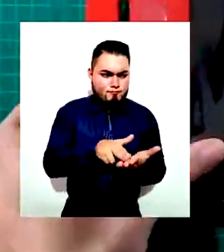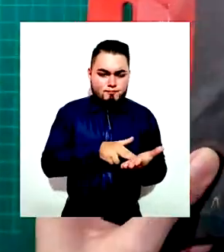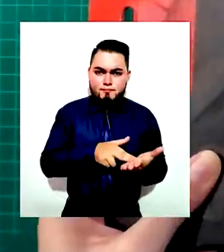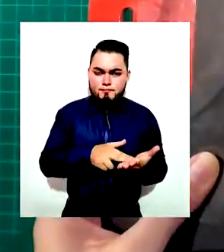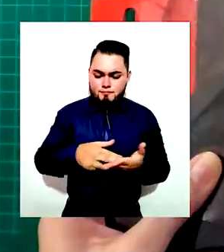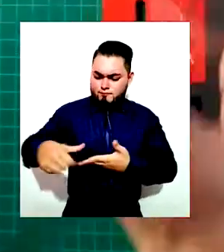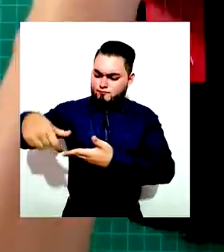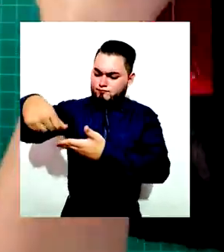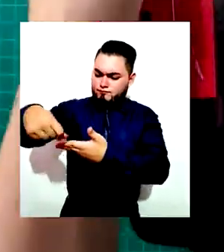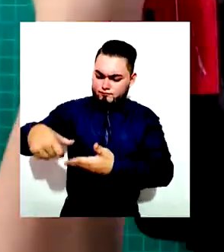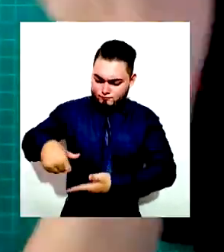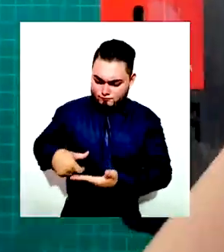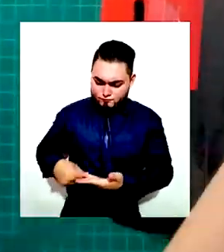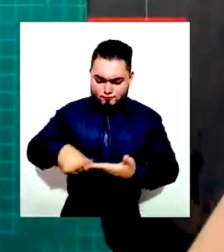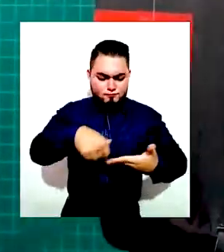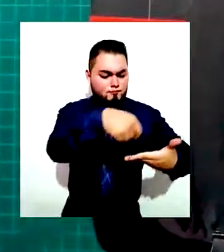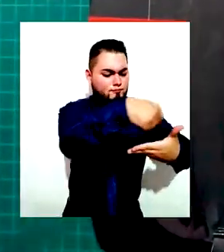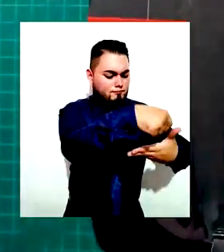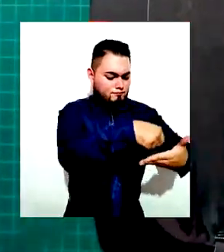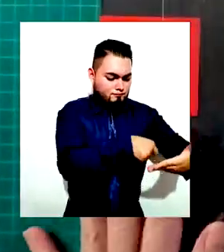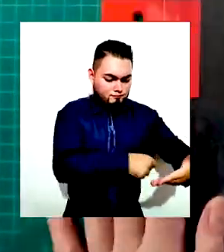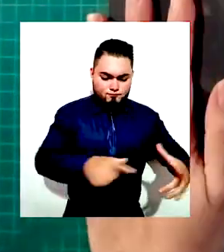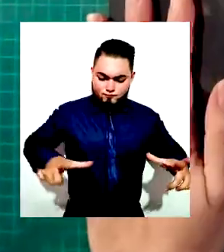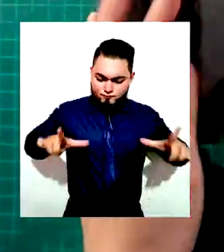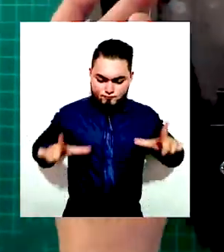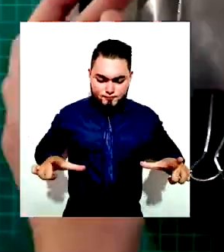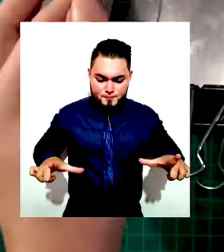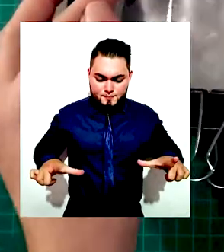ayudaré de clips de papel para sujetar la lámina plástica.